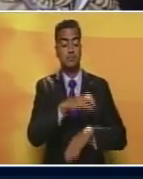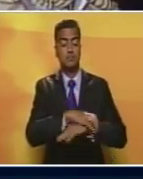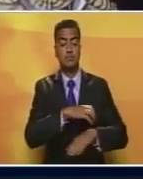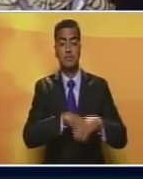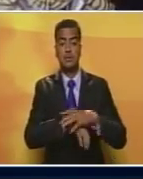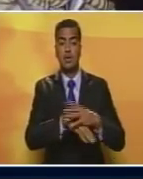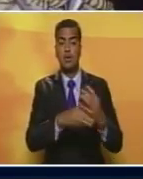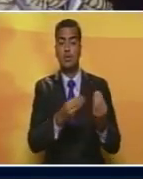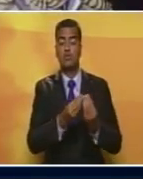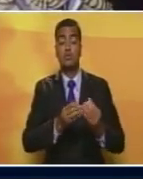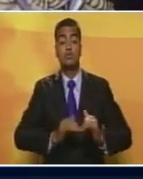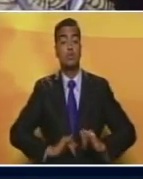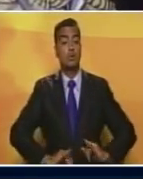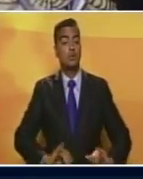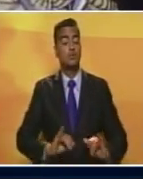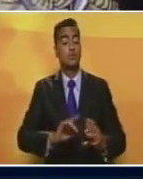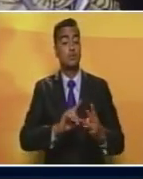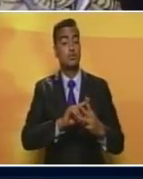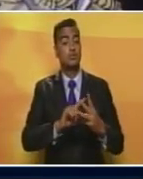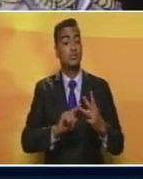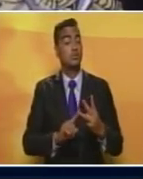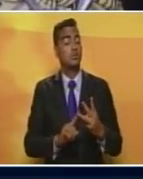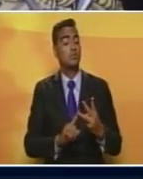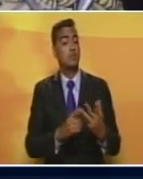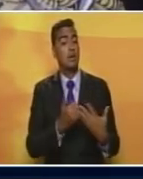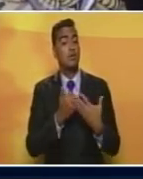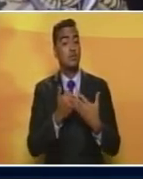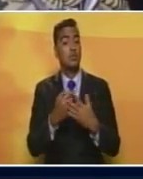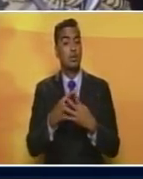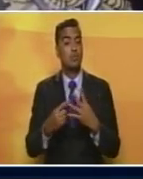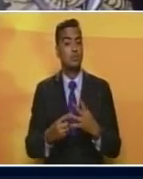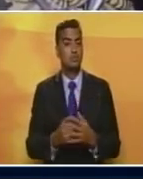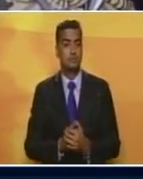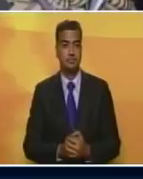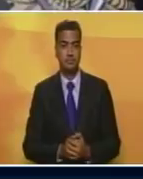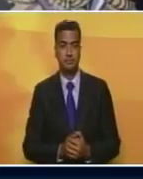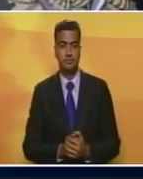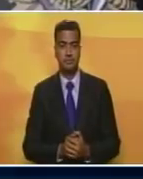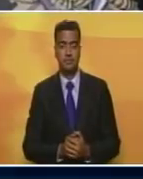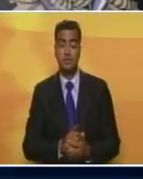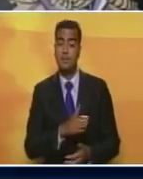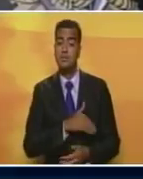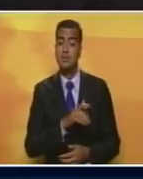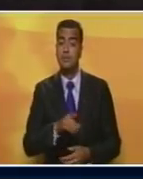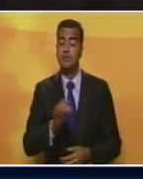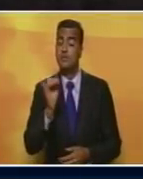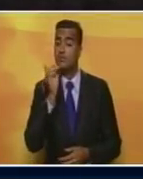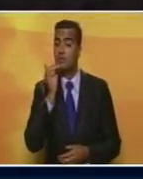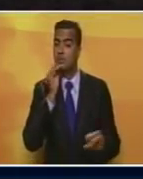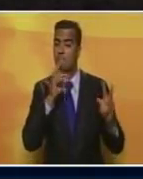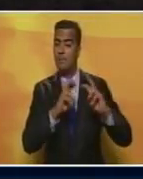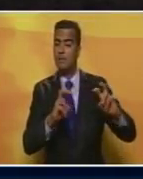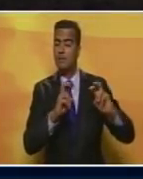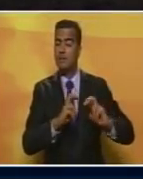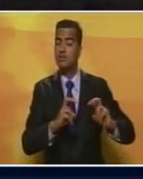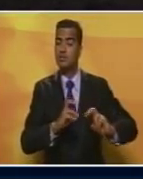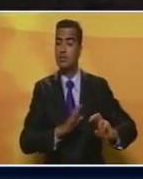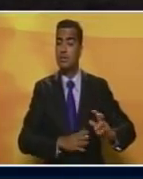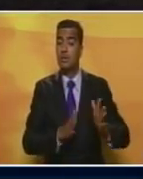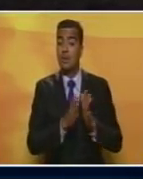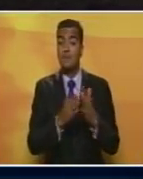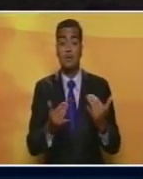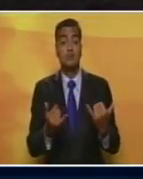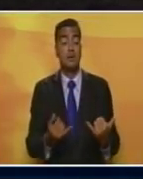una vivienda en el municipio Mariño que pertenecía al asistente de administración del recinto hospitalario. Una mujer de